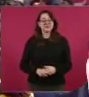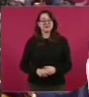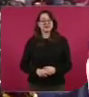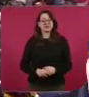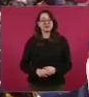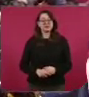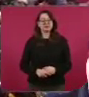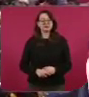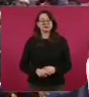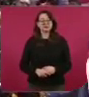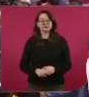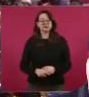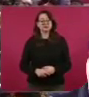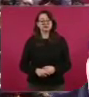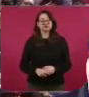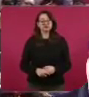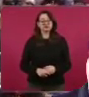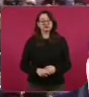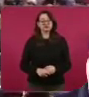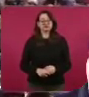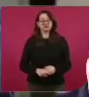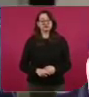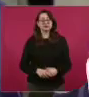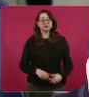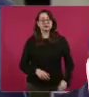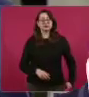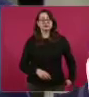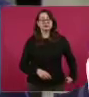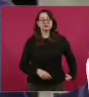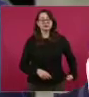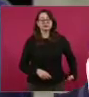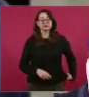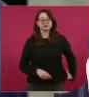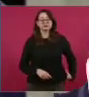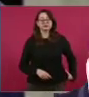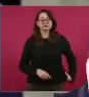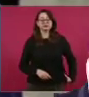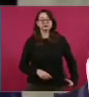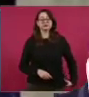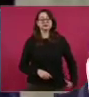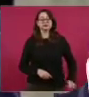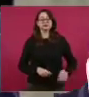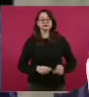Porque gracias a